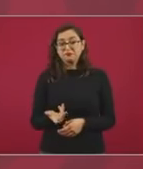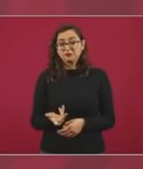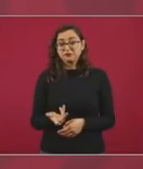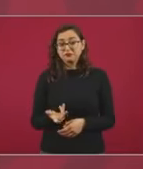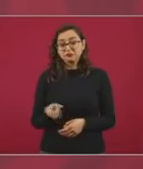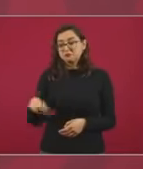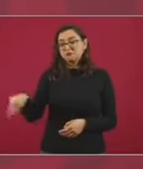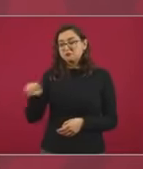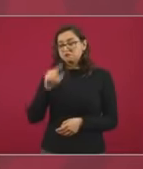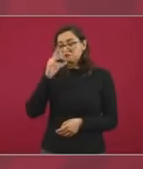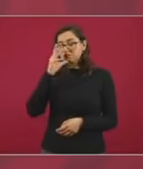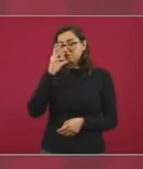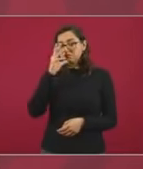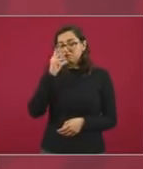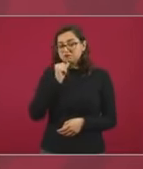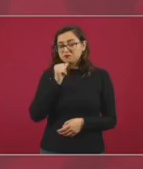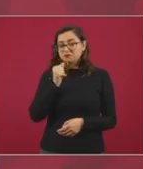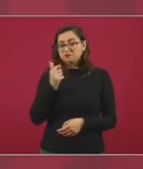madura